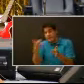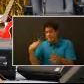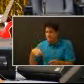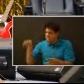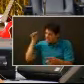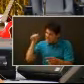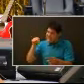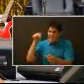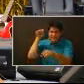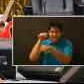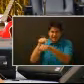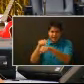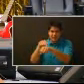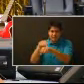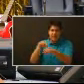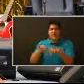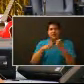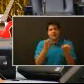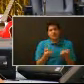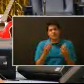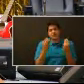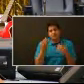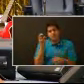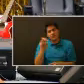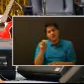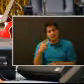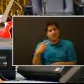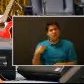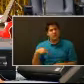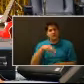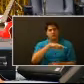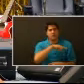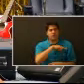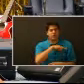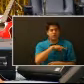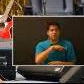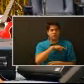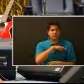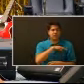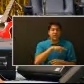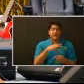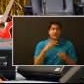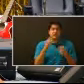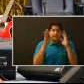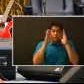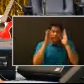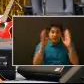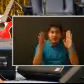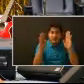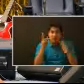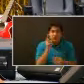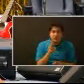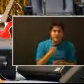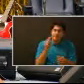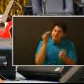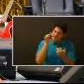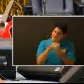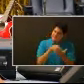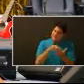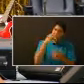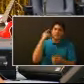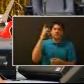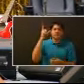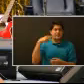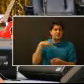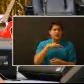atacarnos. Entonces es necesario que nosotros nos apercibamos y nosotros le pidamos al Señor